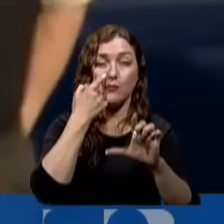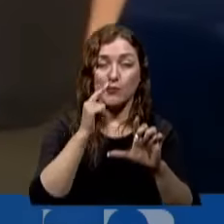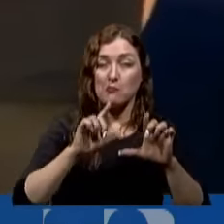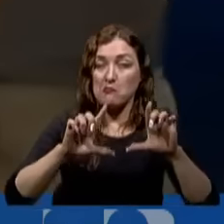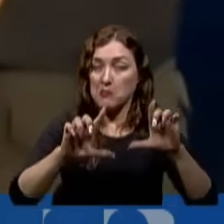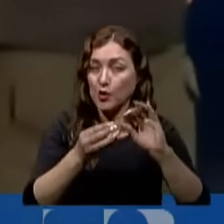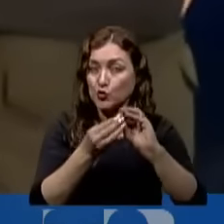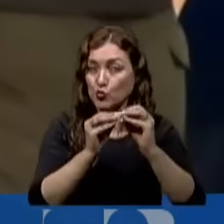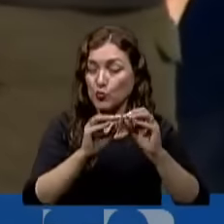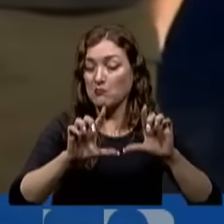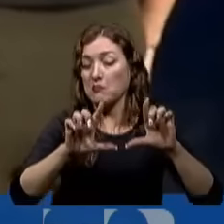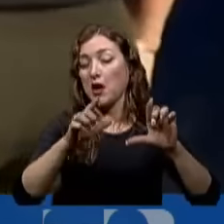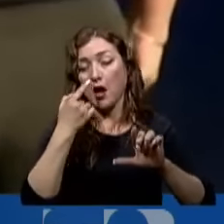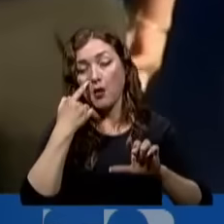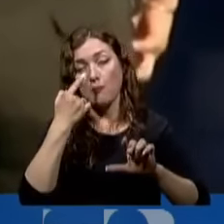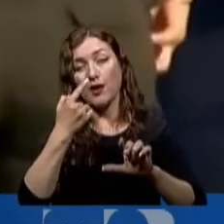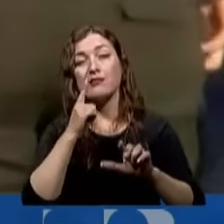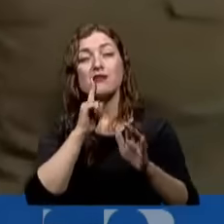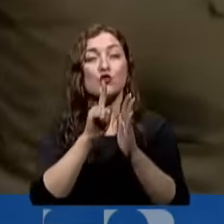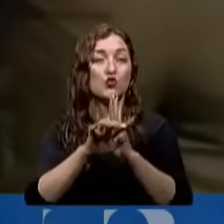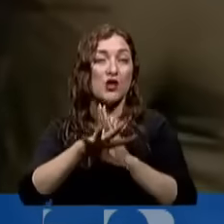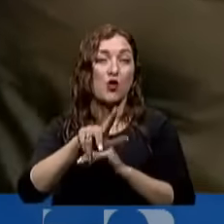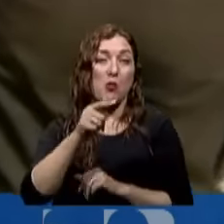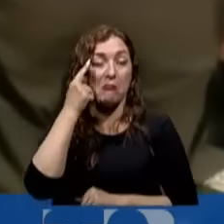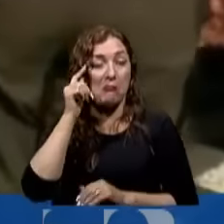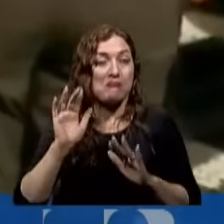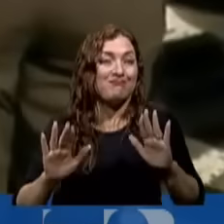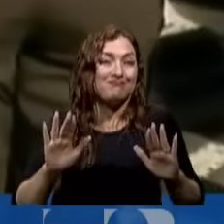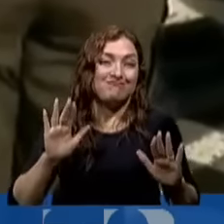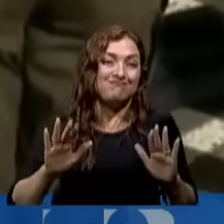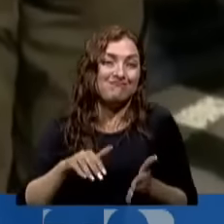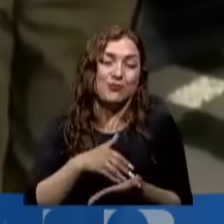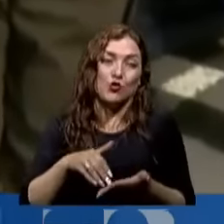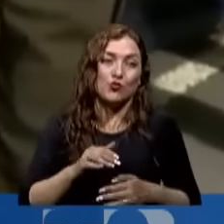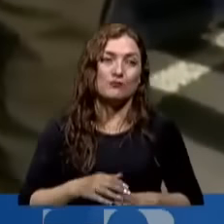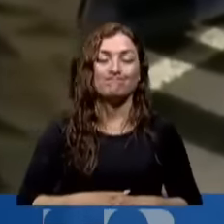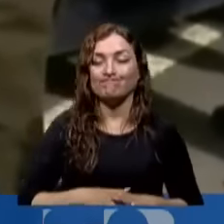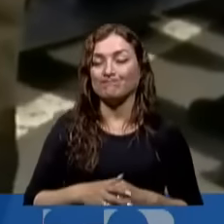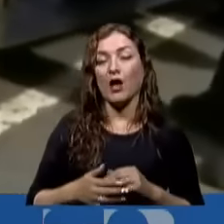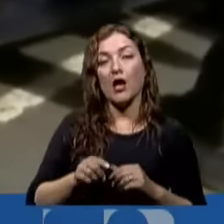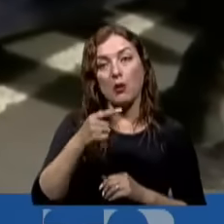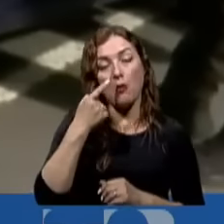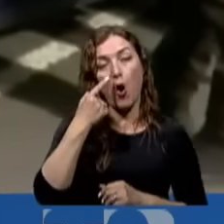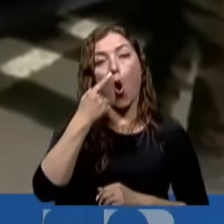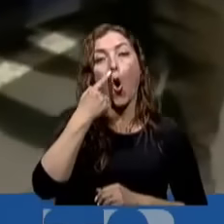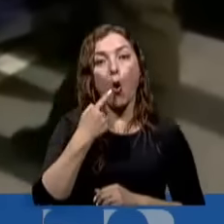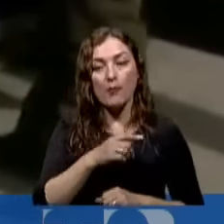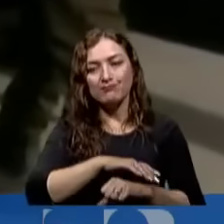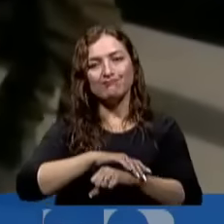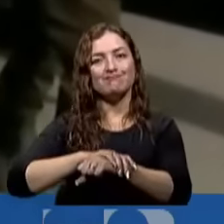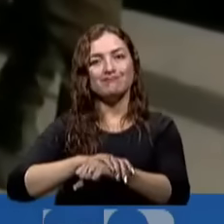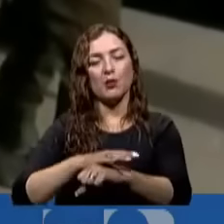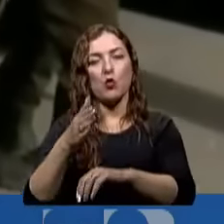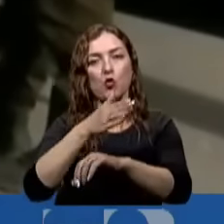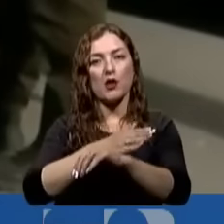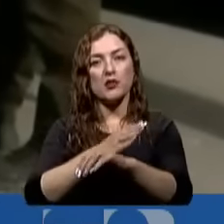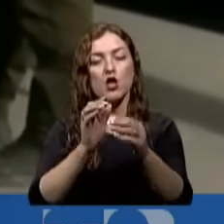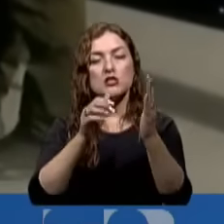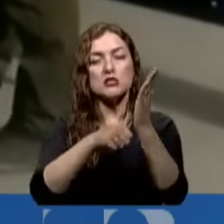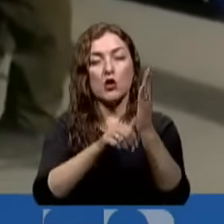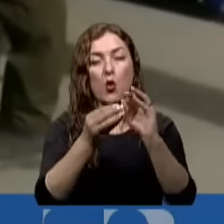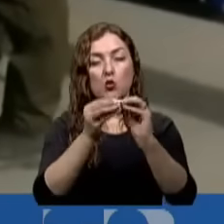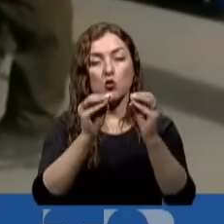también este ciudadano. Esa es la importancia justamente de informarles todos los días de estos operativos que realiza la Policía